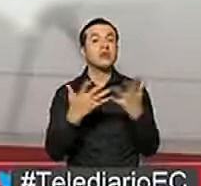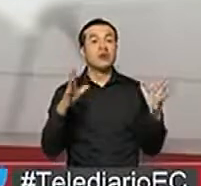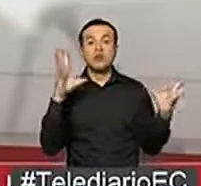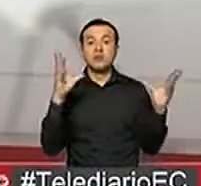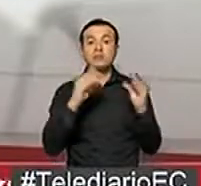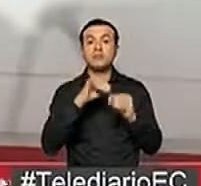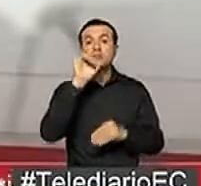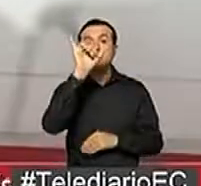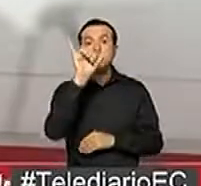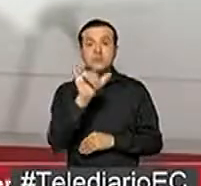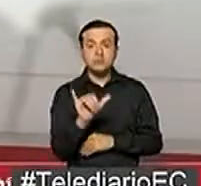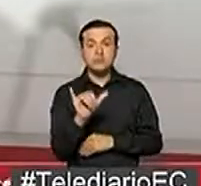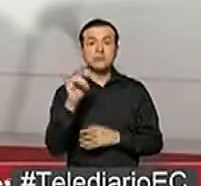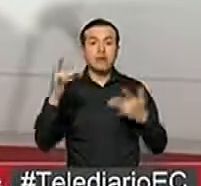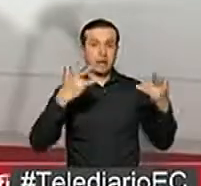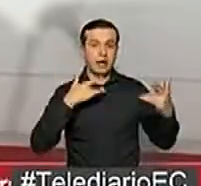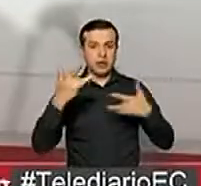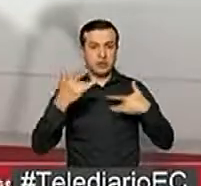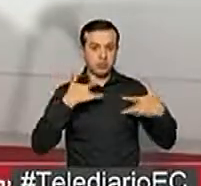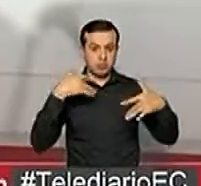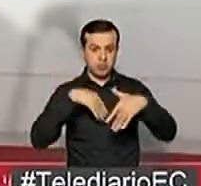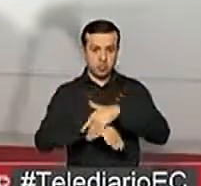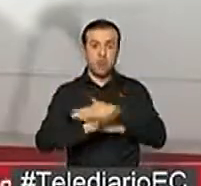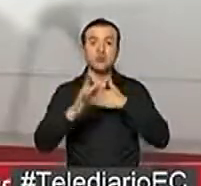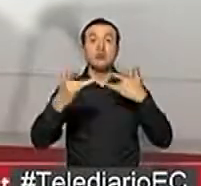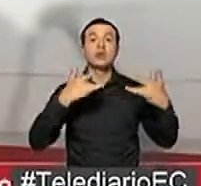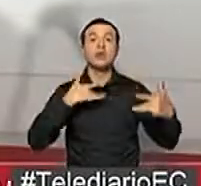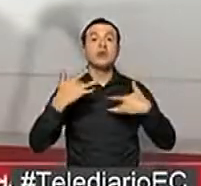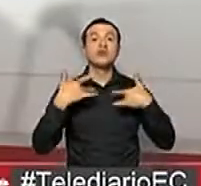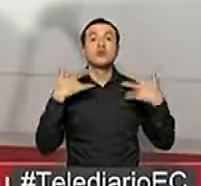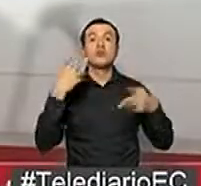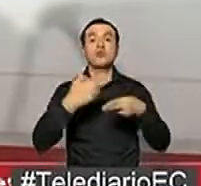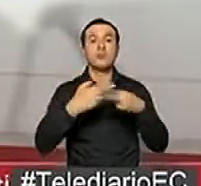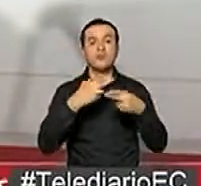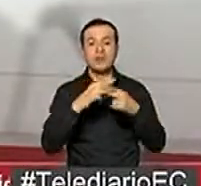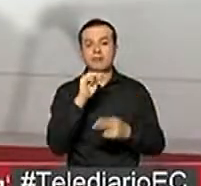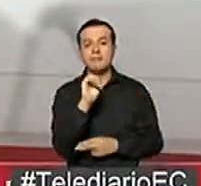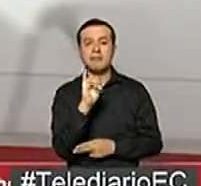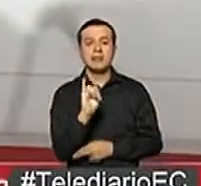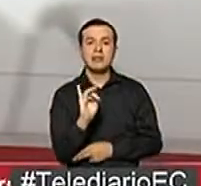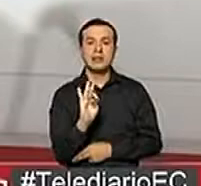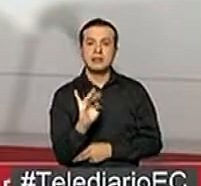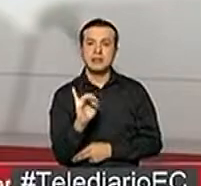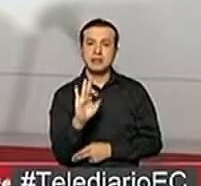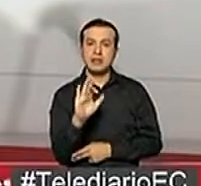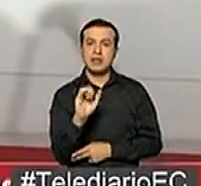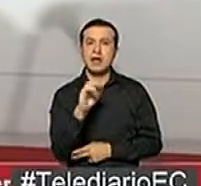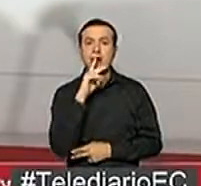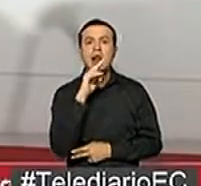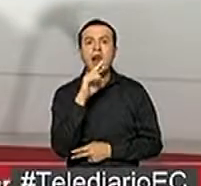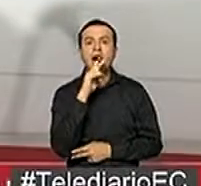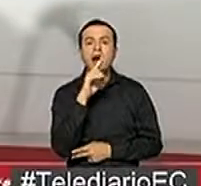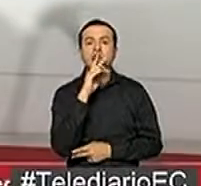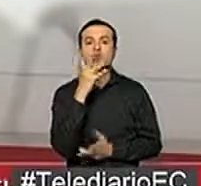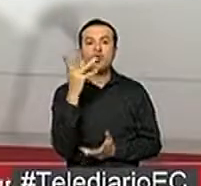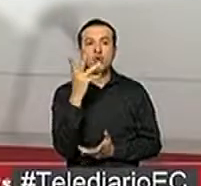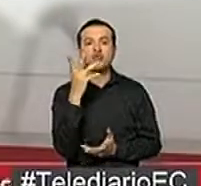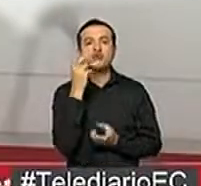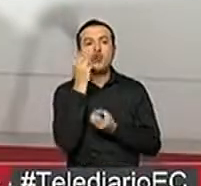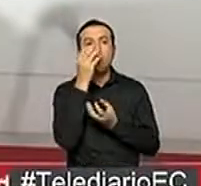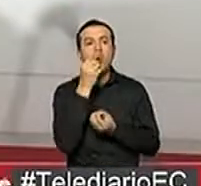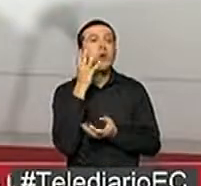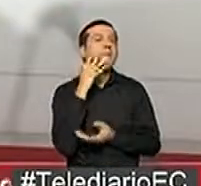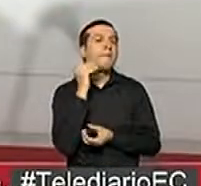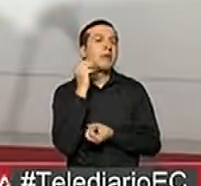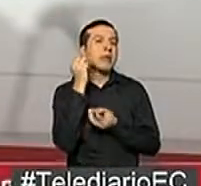los sábados un recorrido teatralizado, una obra de teatro llamada Místicas, relatos de la vida conventual. Y